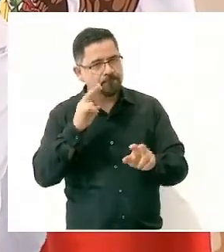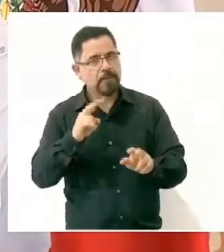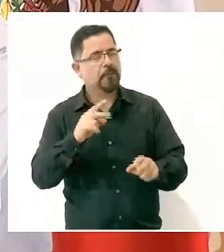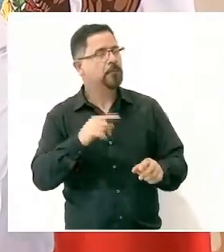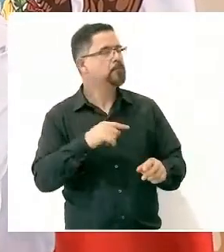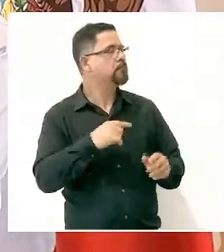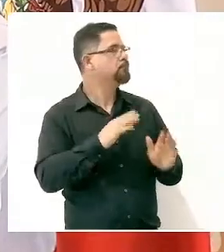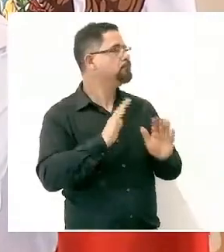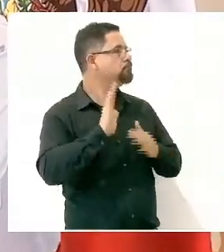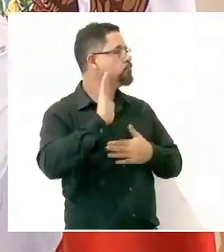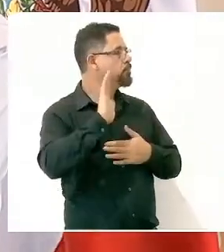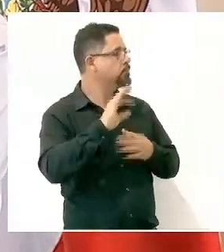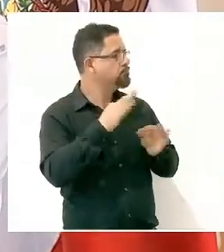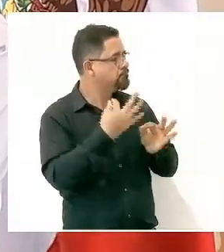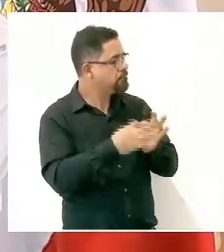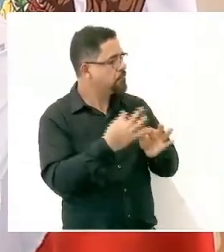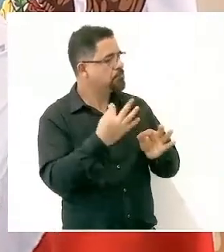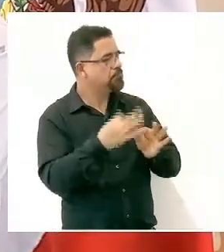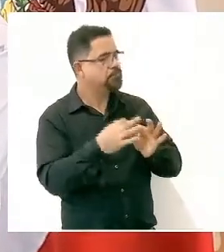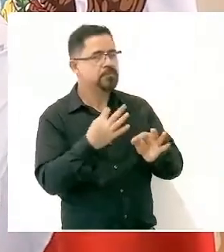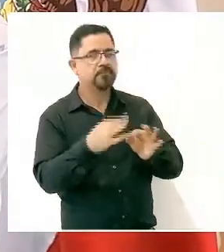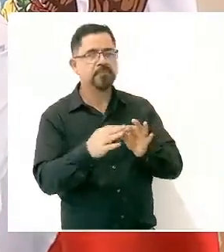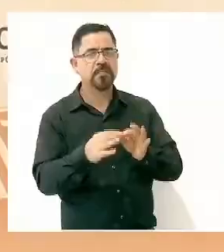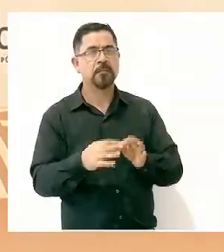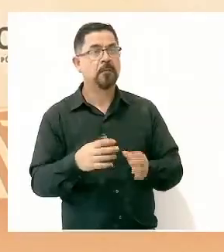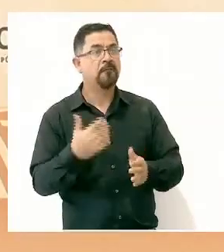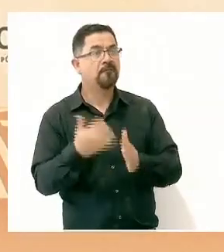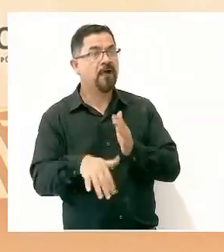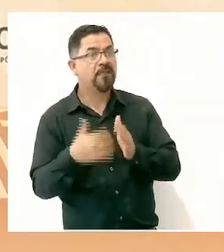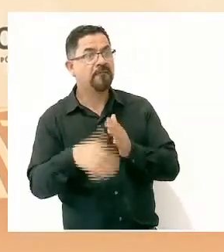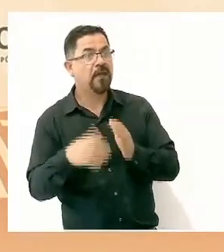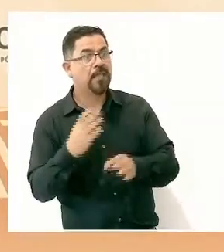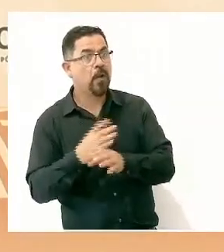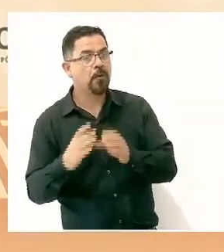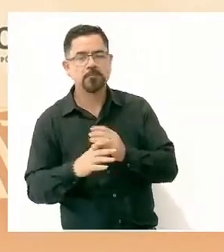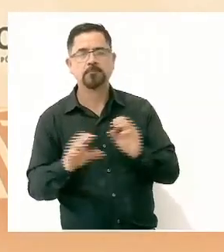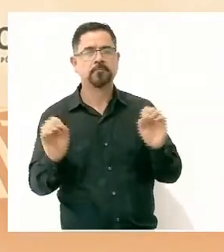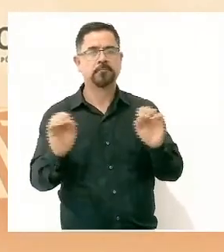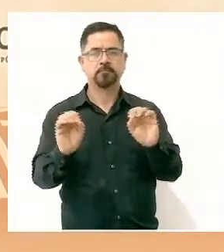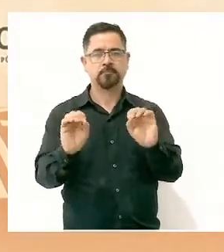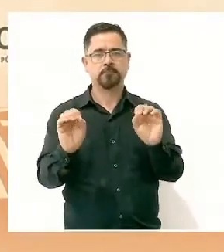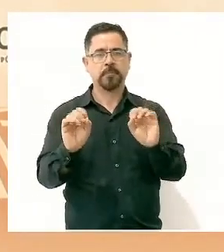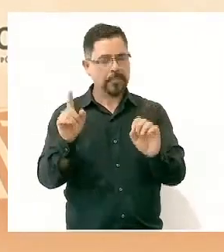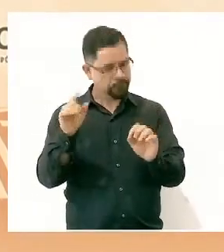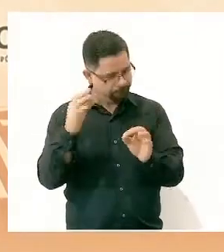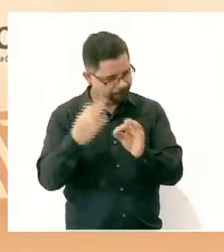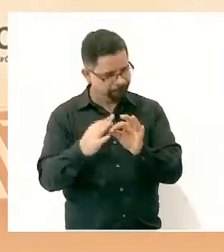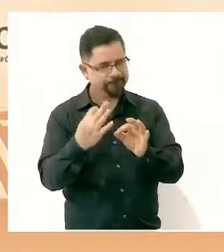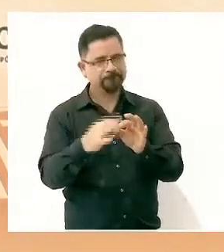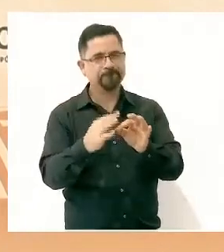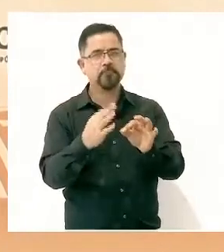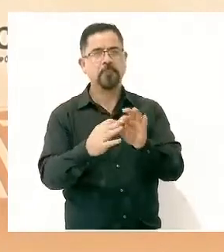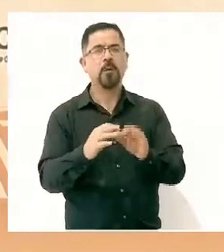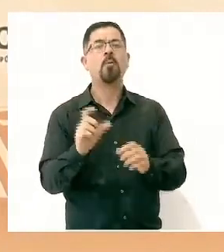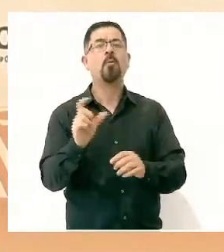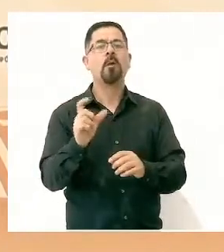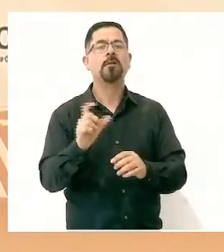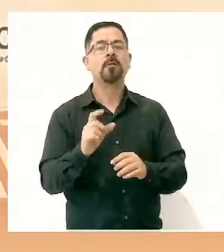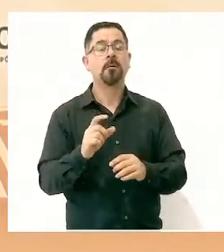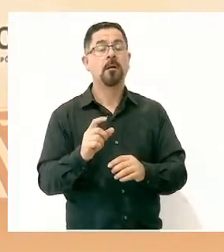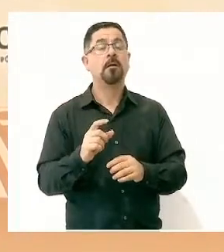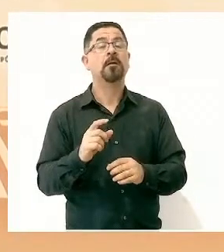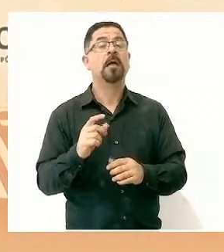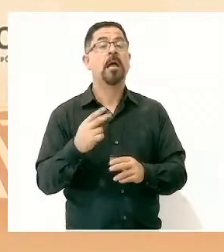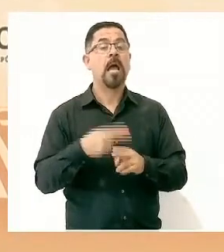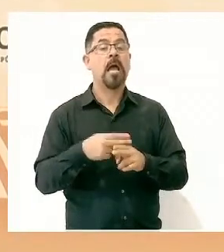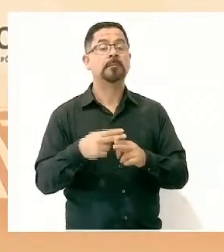todo, que no quede nada pendiente. Y tenemos que terminar en diciembre del